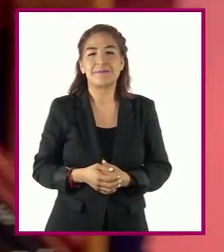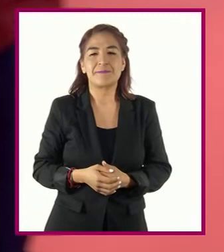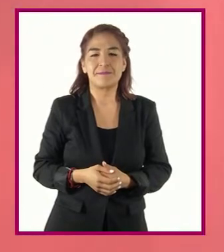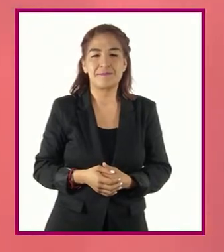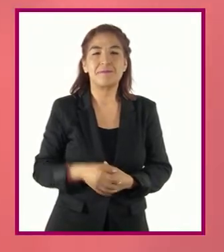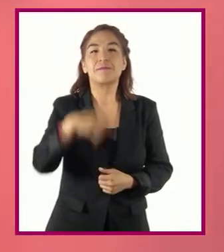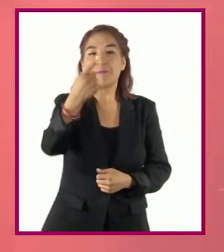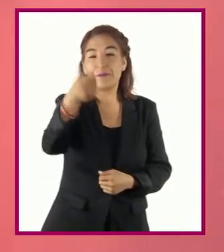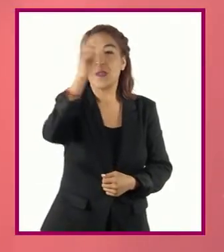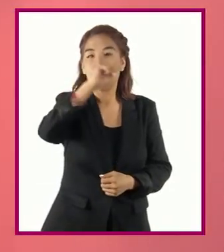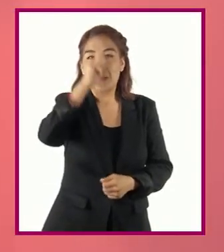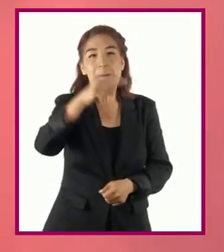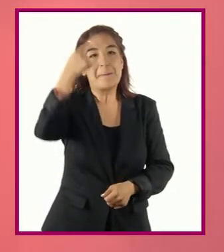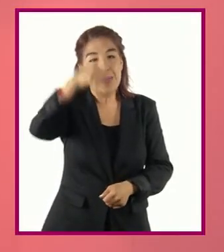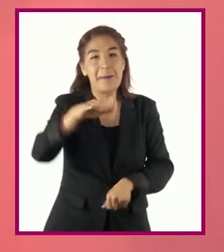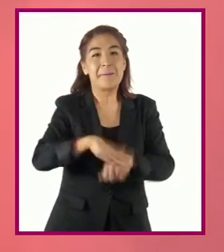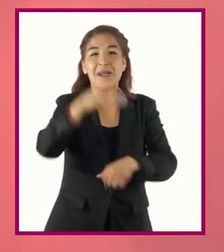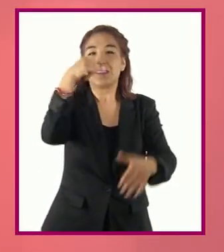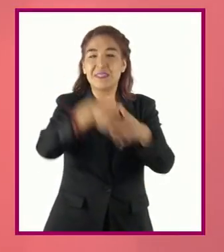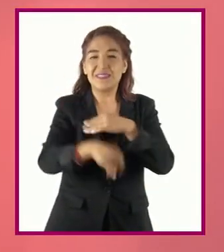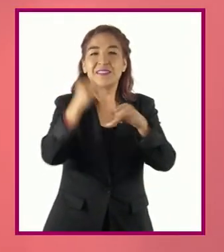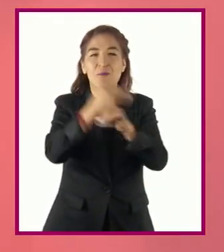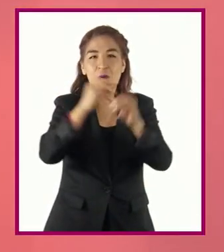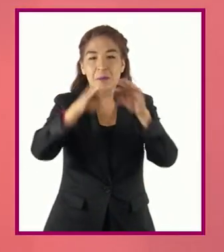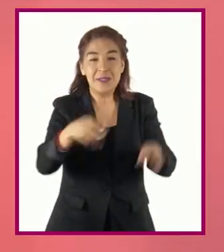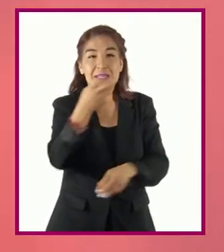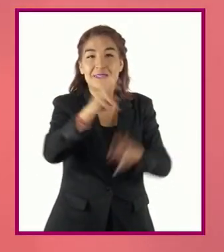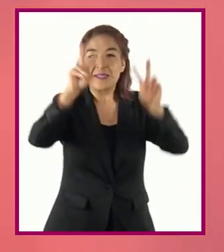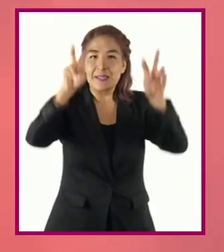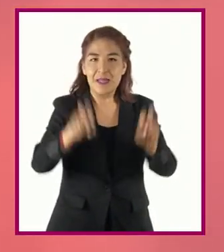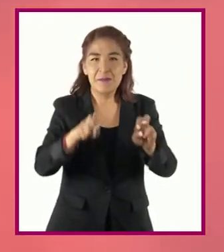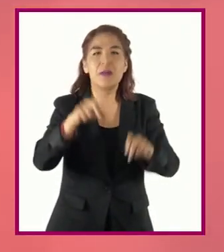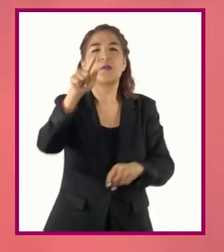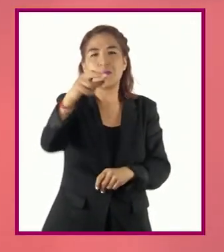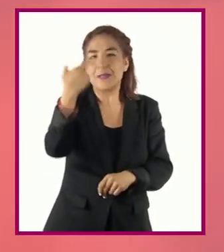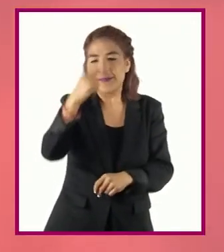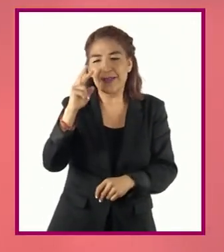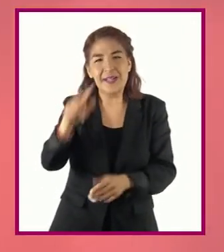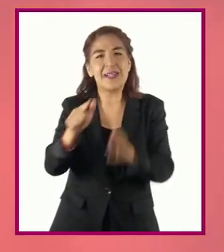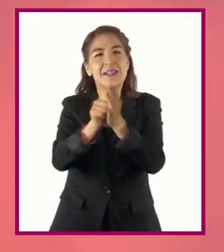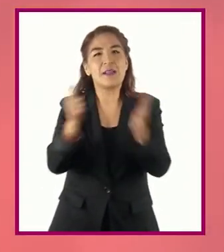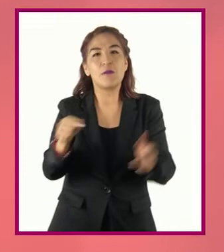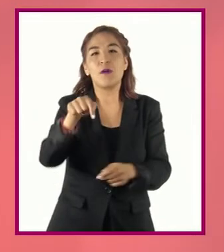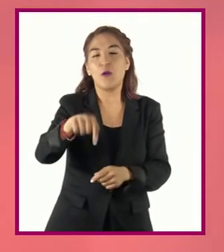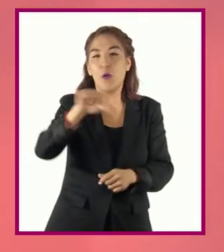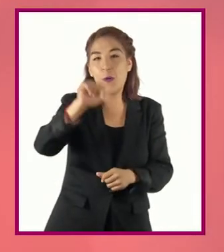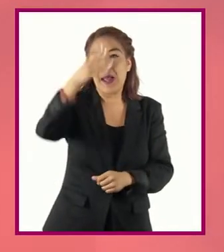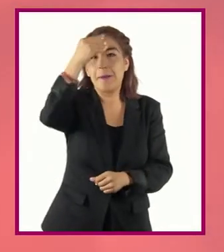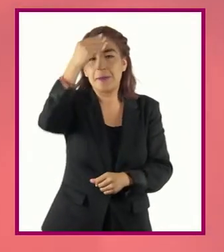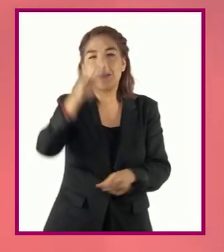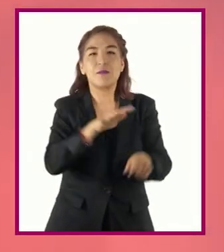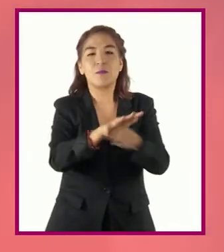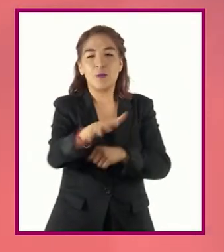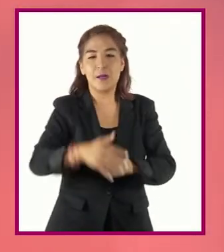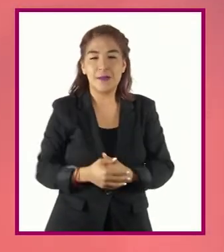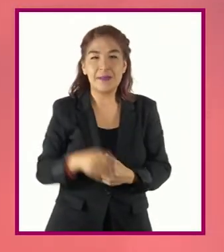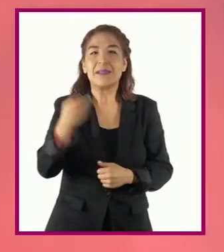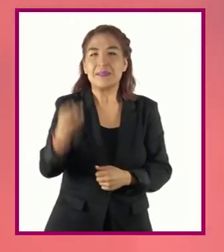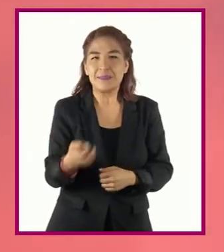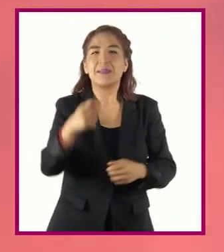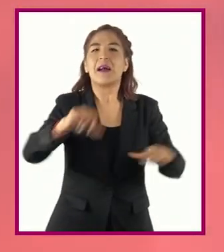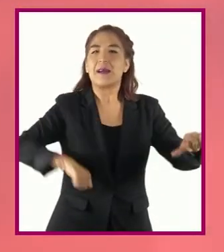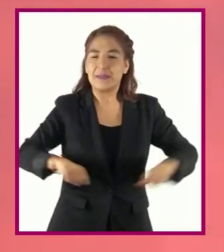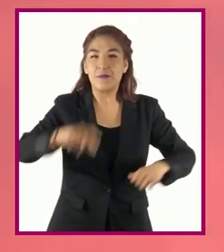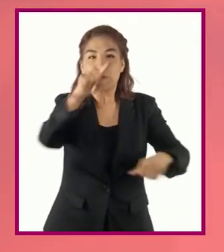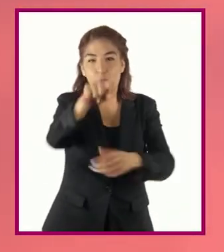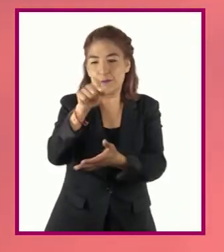Les sugiero que para ampliar la información sobre su tema, localicen en sus libros de texto el aprendizaje esperado y lleven a cabo las